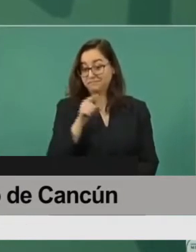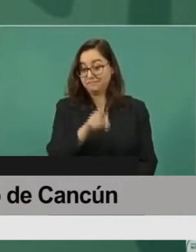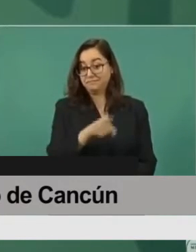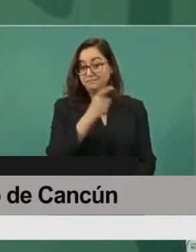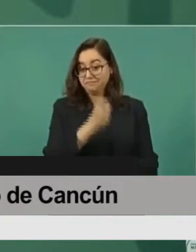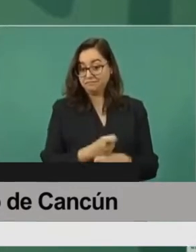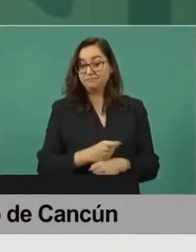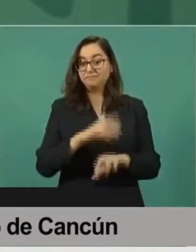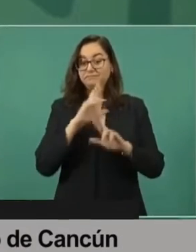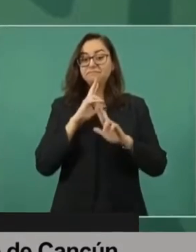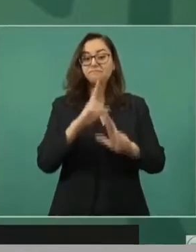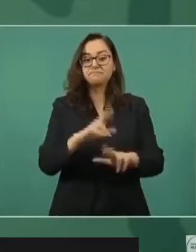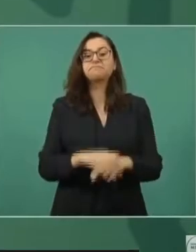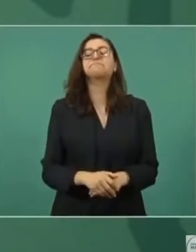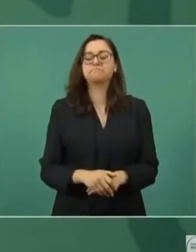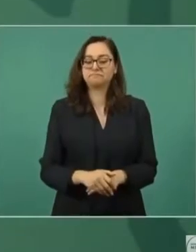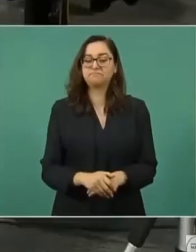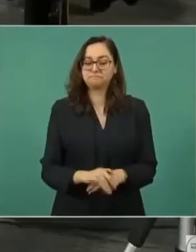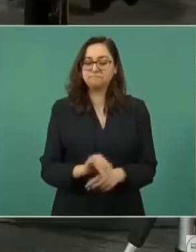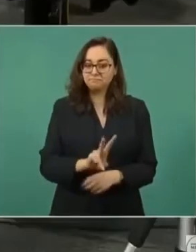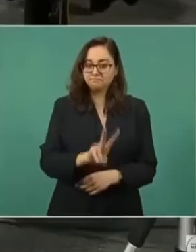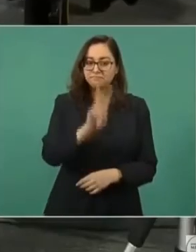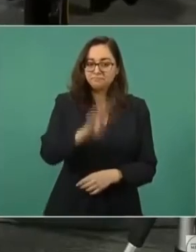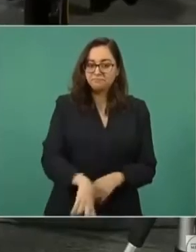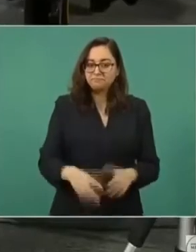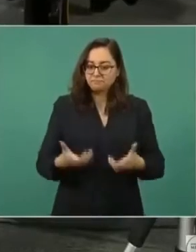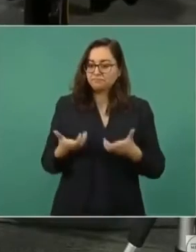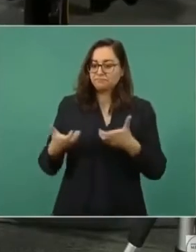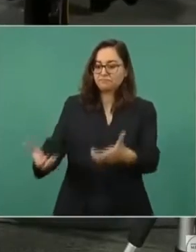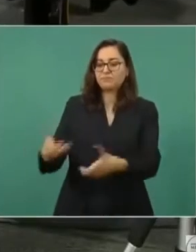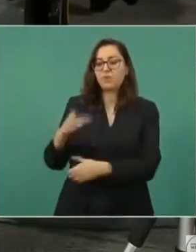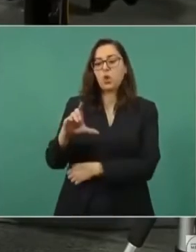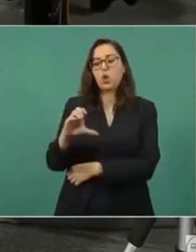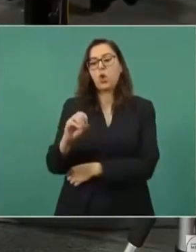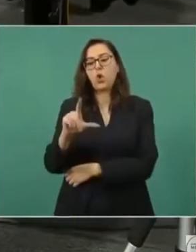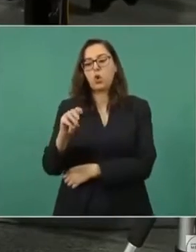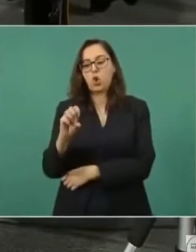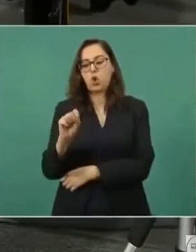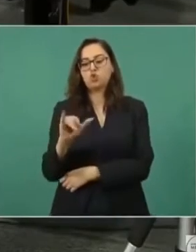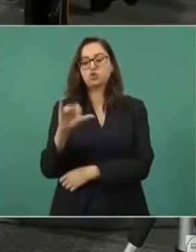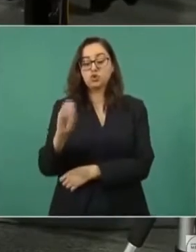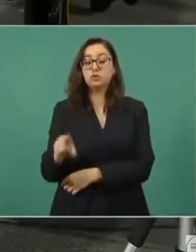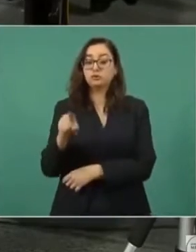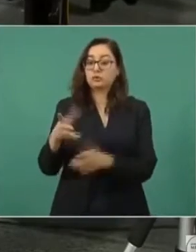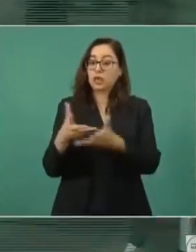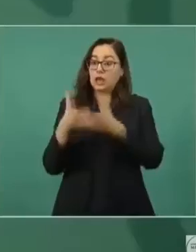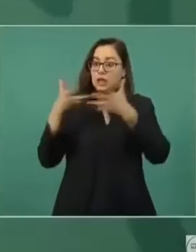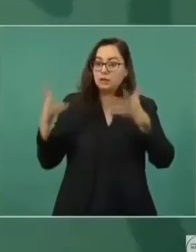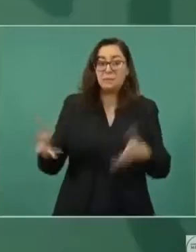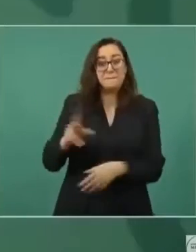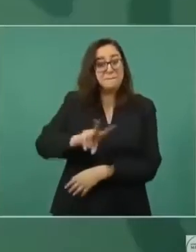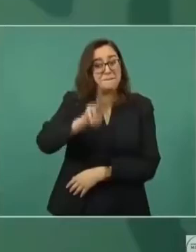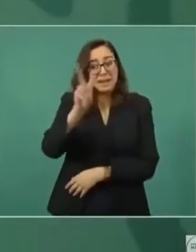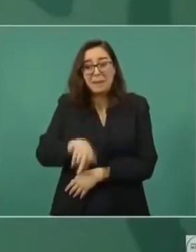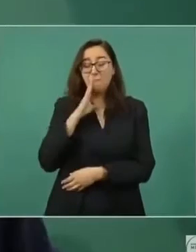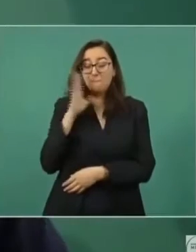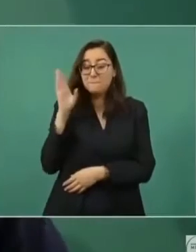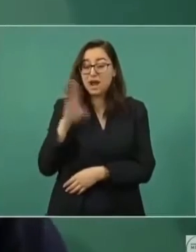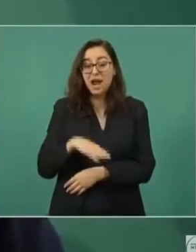mejorar esa avenida Colosio, que es la principal y que está en muy mal